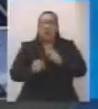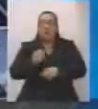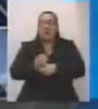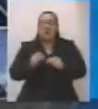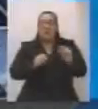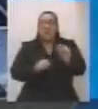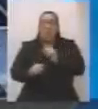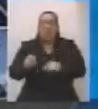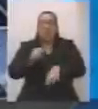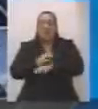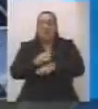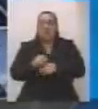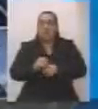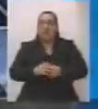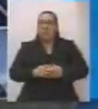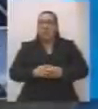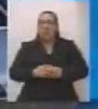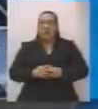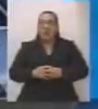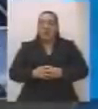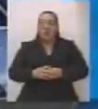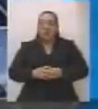poco capacitados. Y